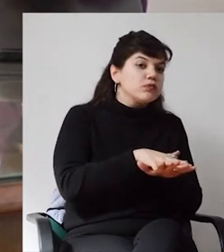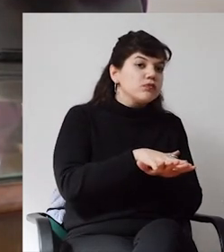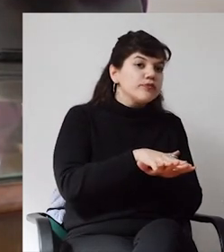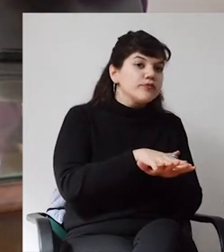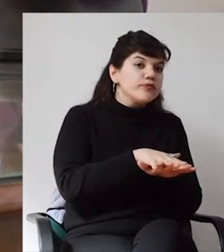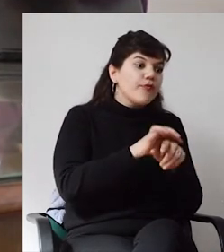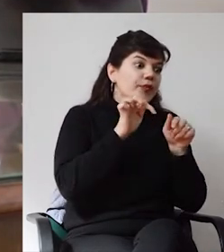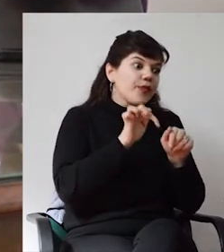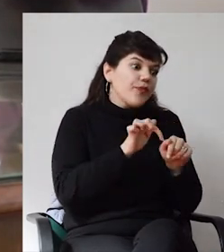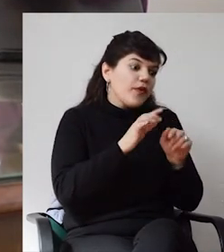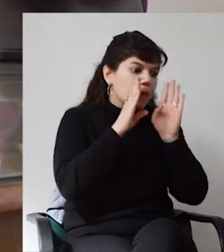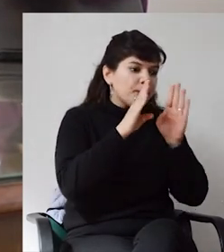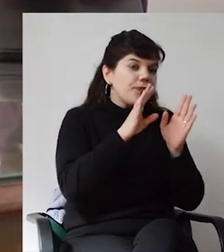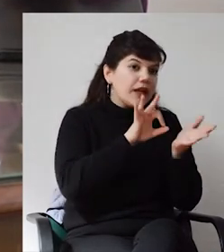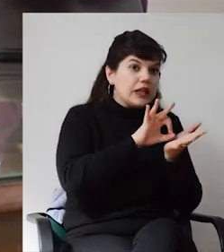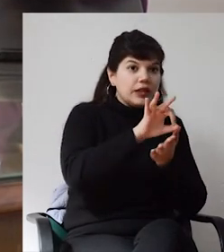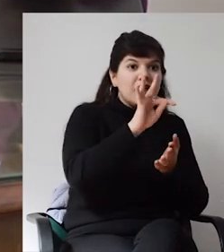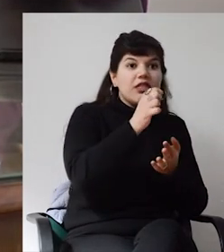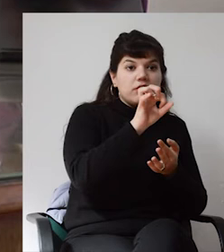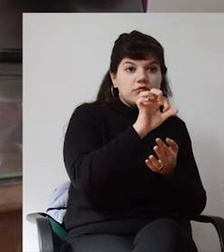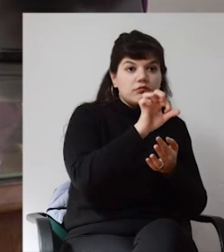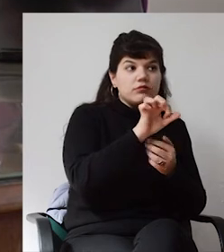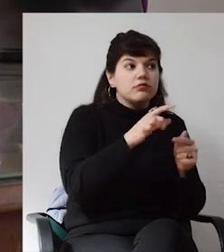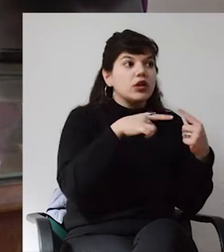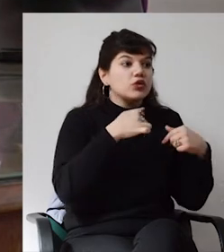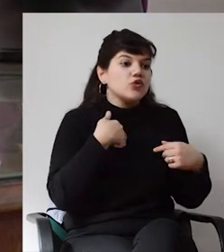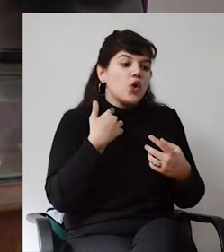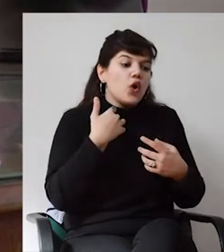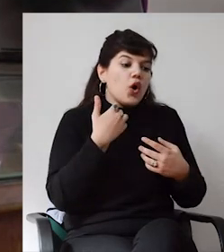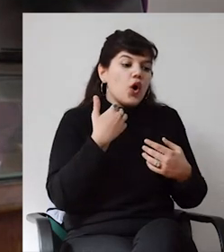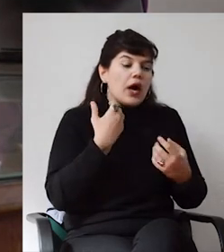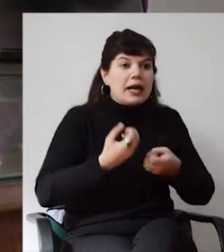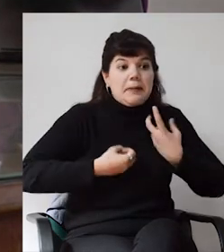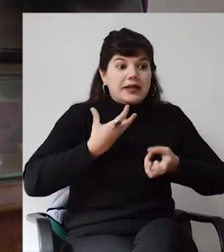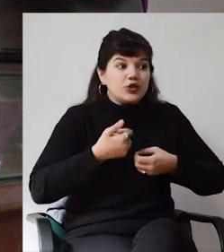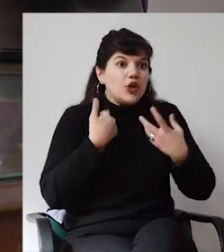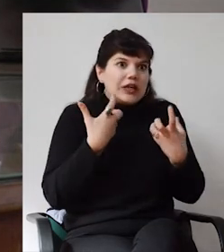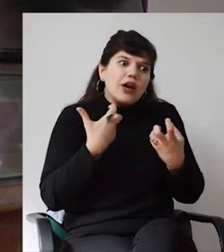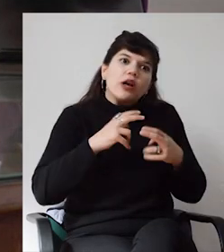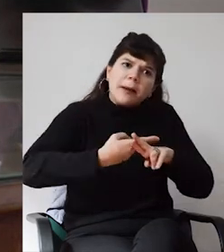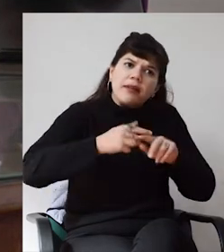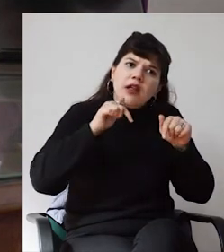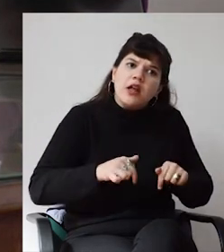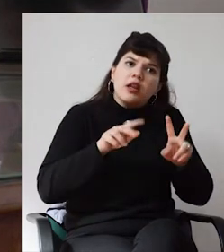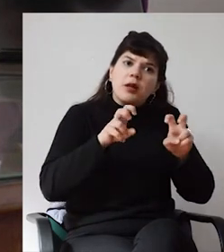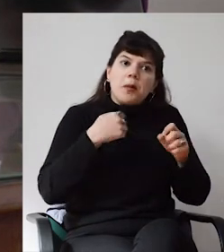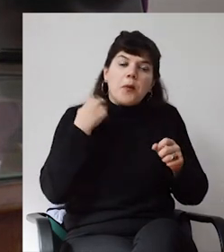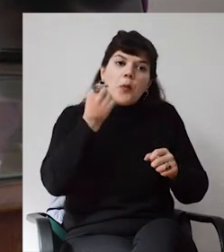integrado con ese ámbito TAS. He utilizado la expresión, y me interesa insistir con